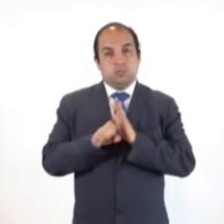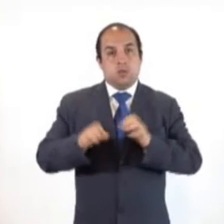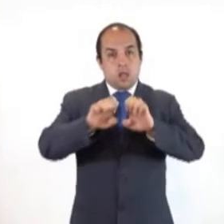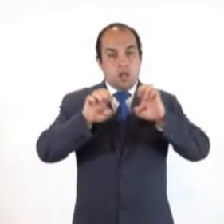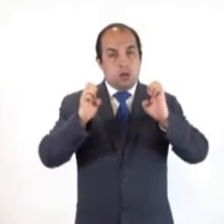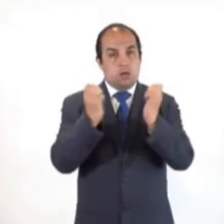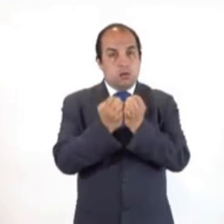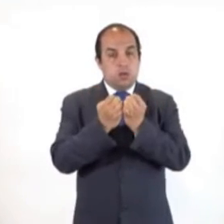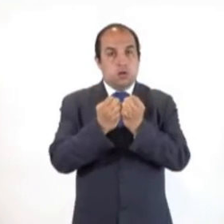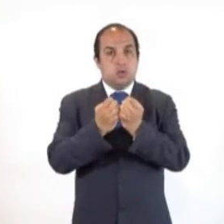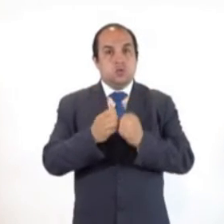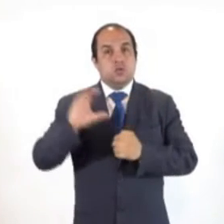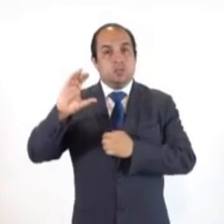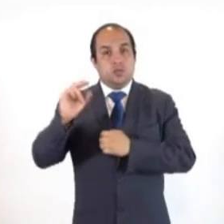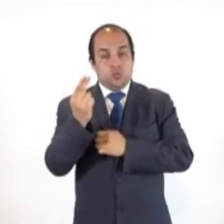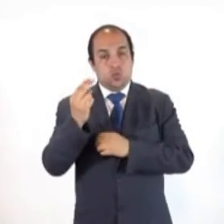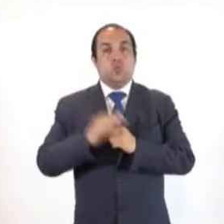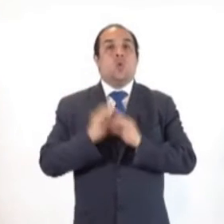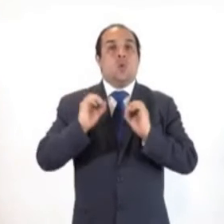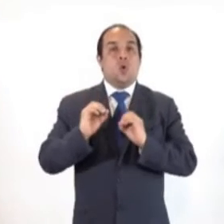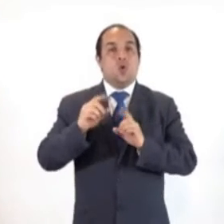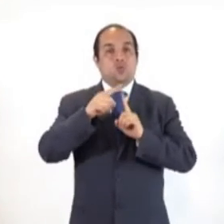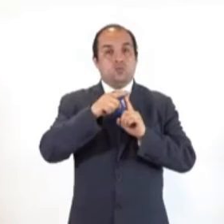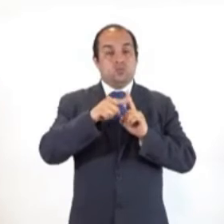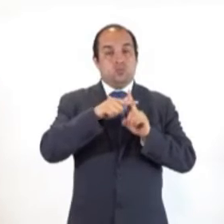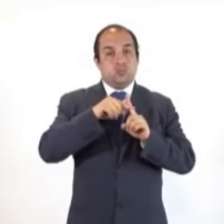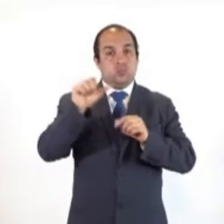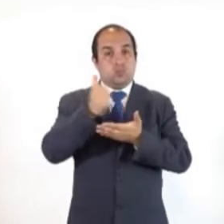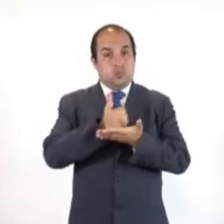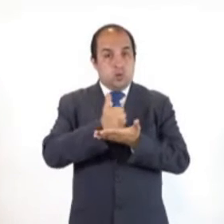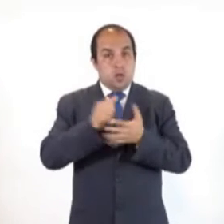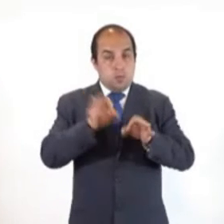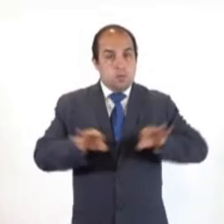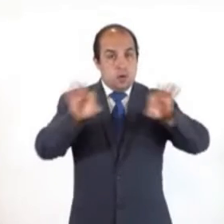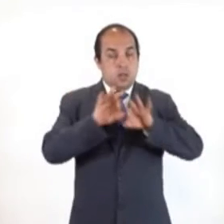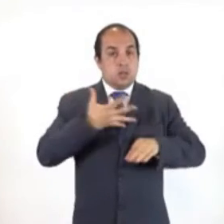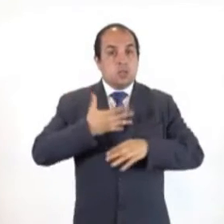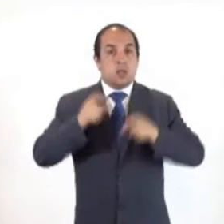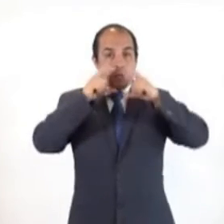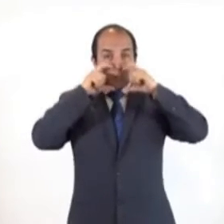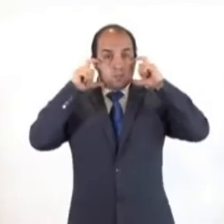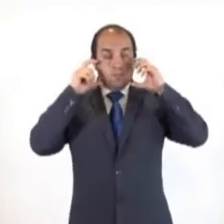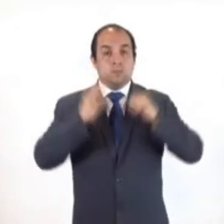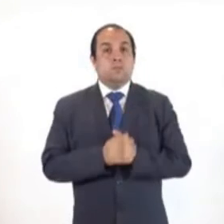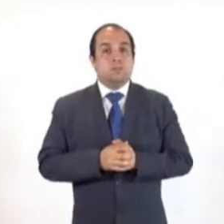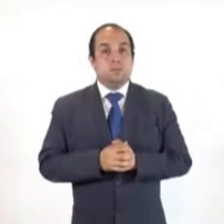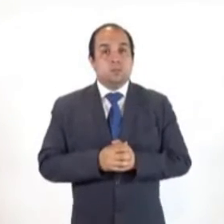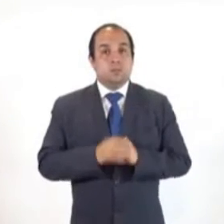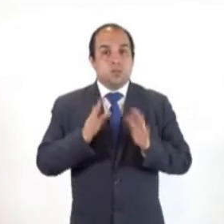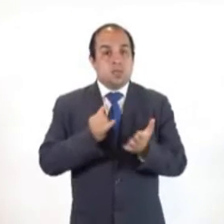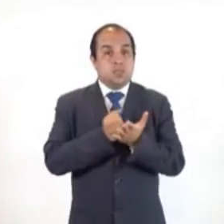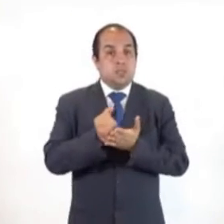Cruz Azul, en el que sea, que son espacios al aire libre, es importante mantener el uso de cubrebocas. Ya se